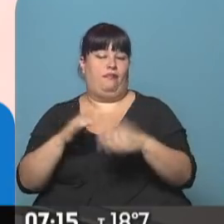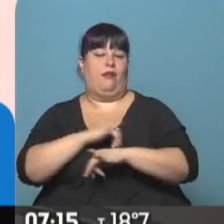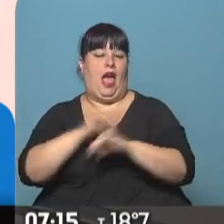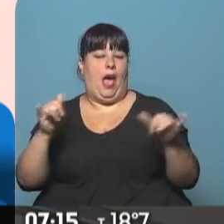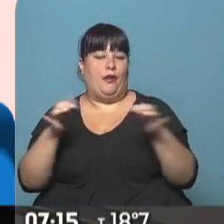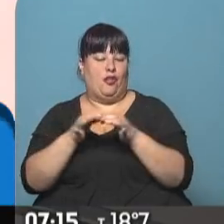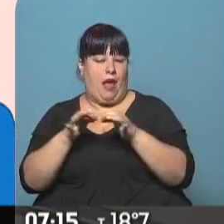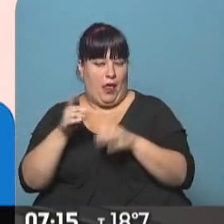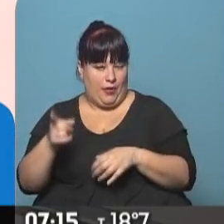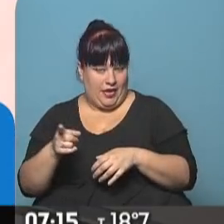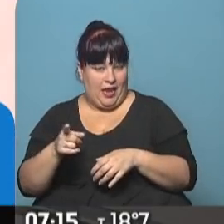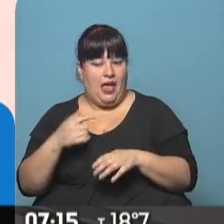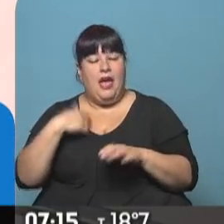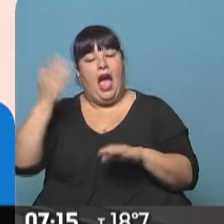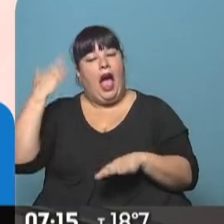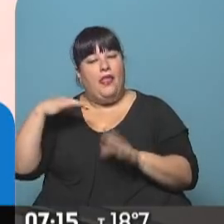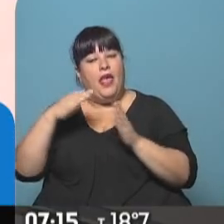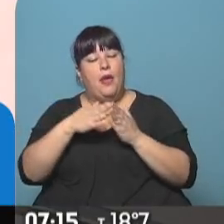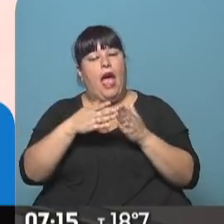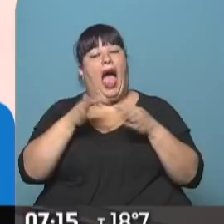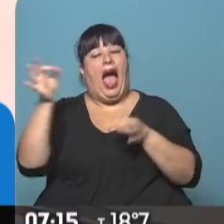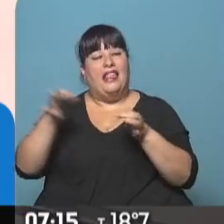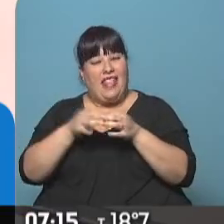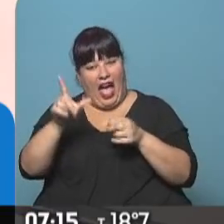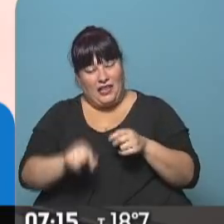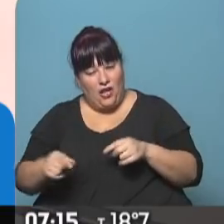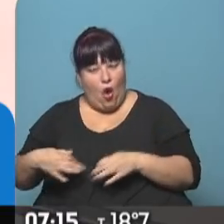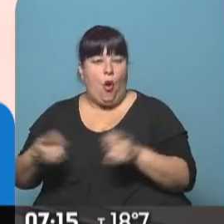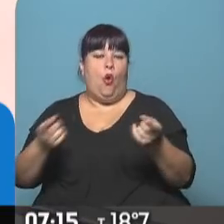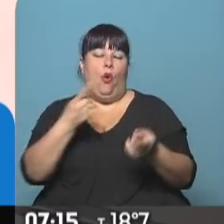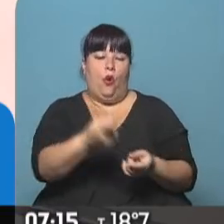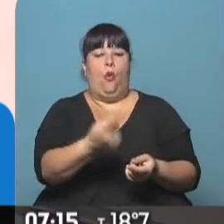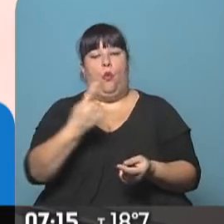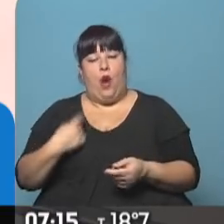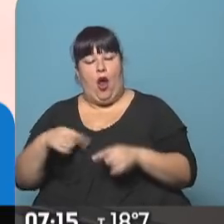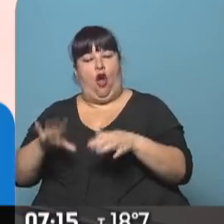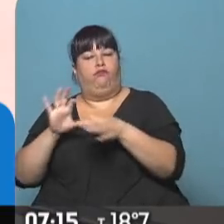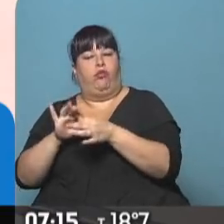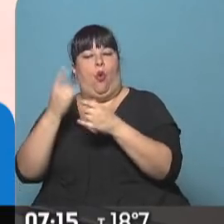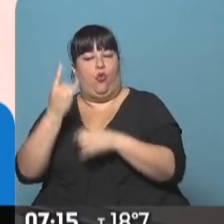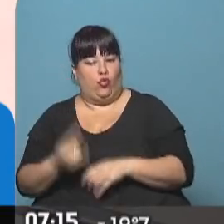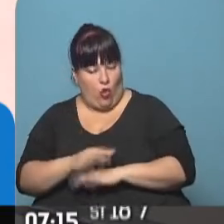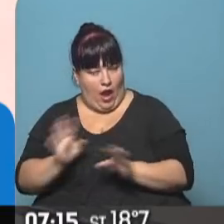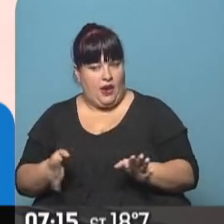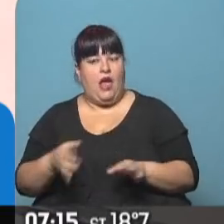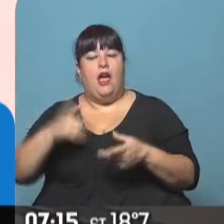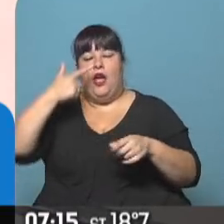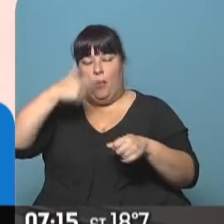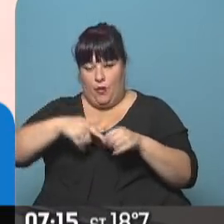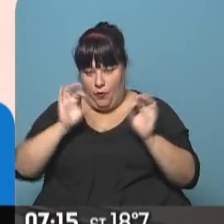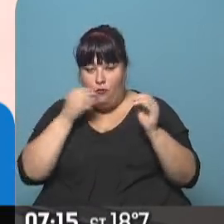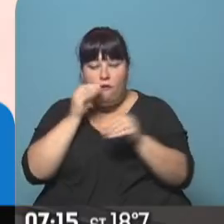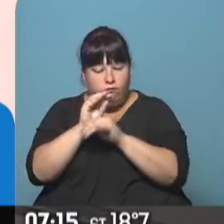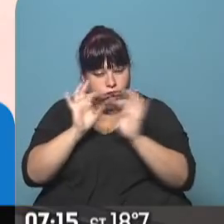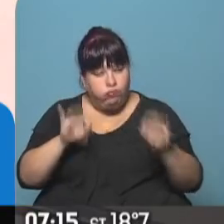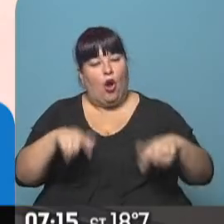Islas Malvinas, que previamente tuvo que volver de la Antártida, hoy ya amarró en la base naval Ushuaia, hace combustible, víveres y ya